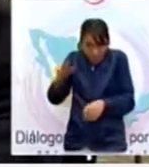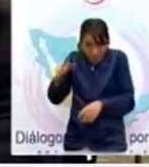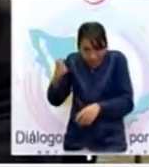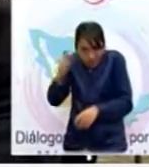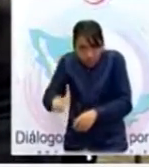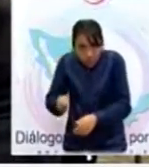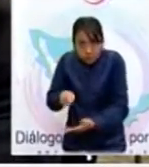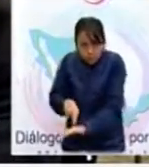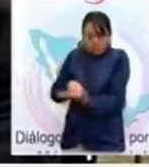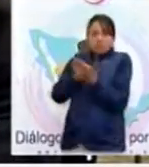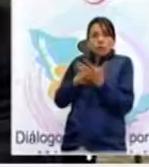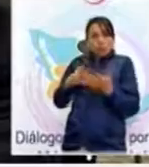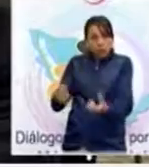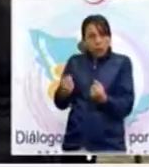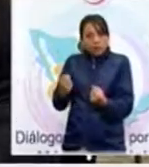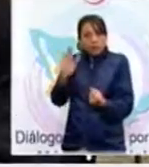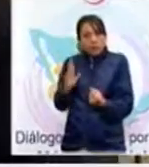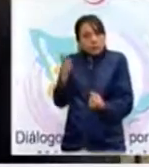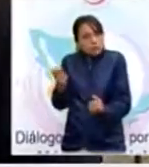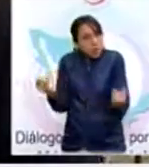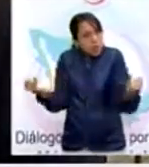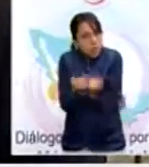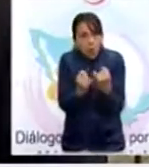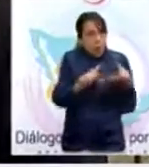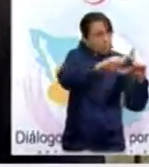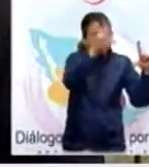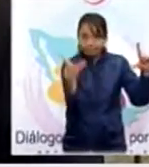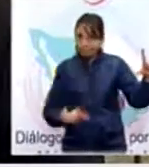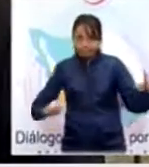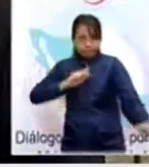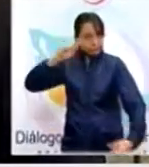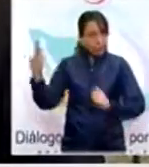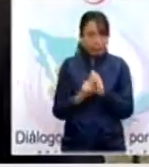mundo. Y considero que